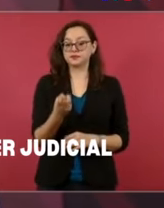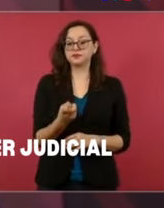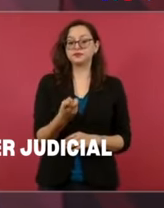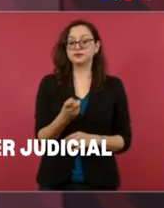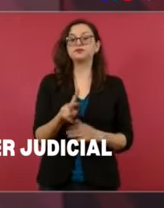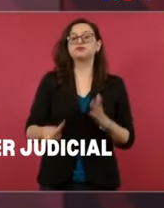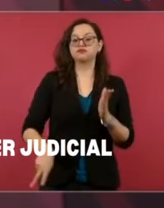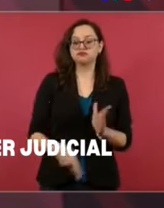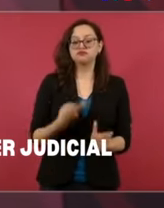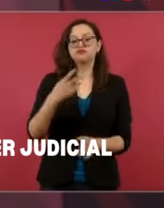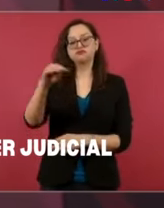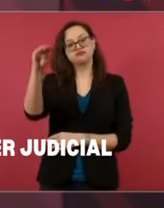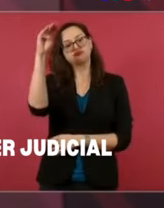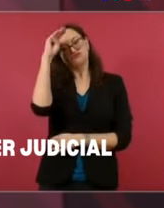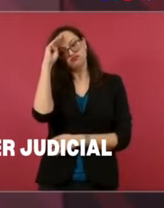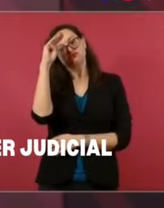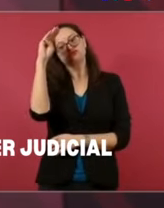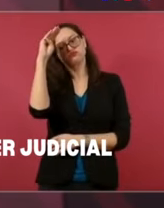plantearse